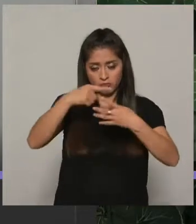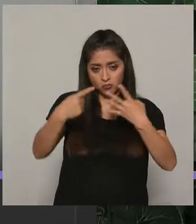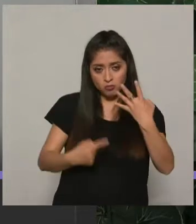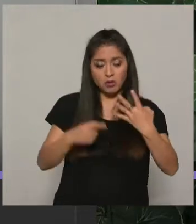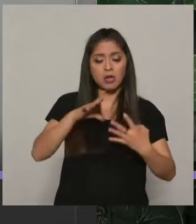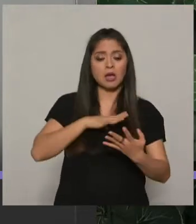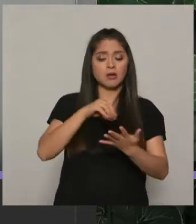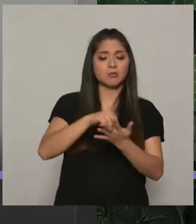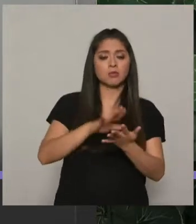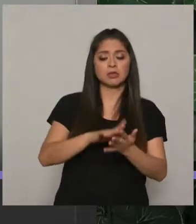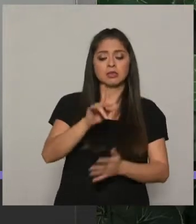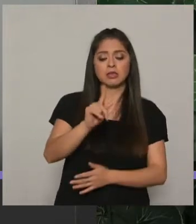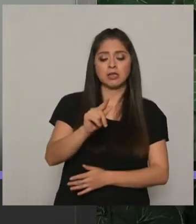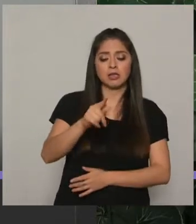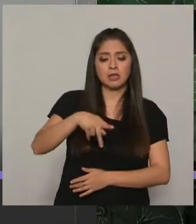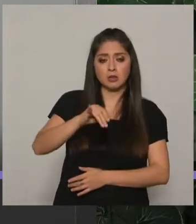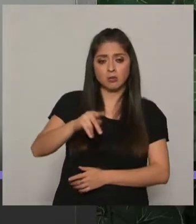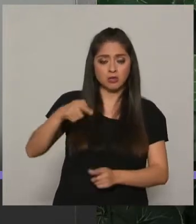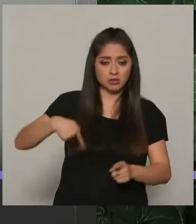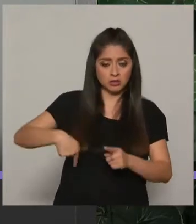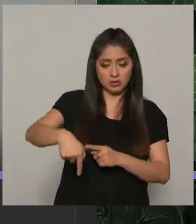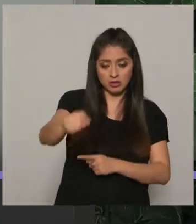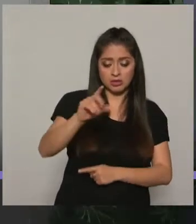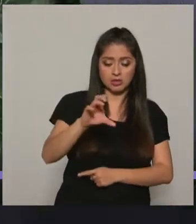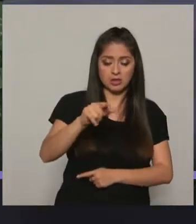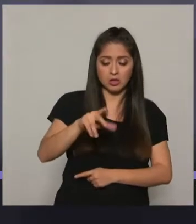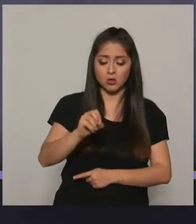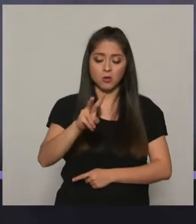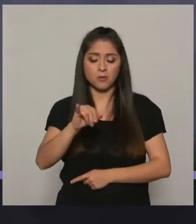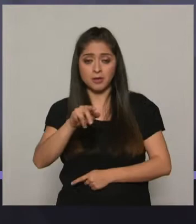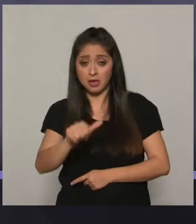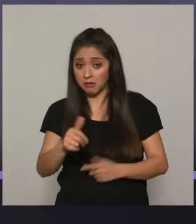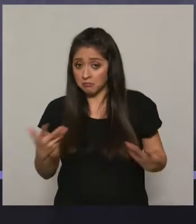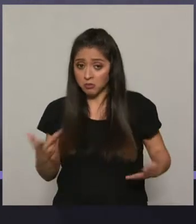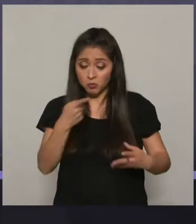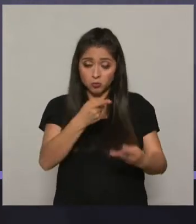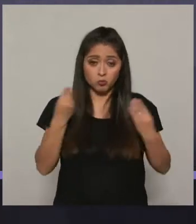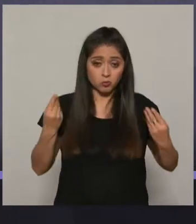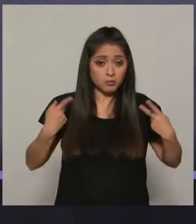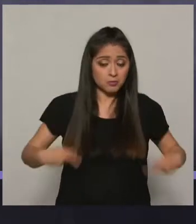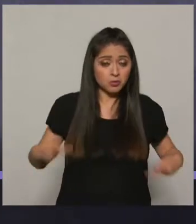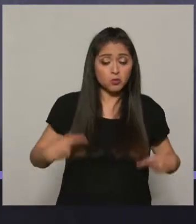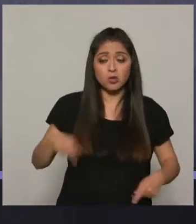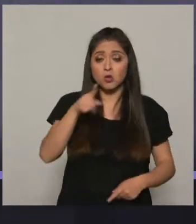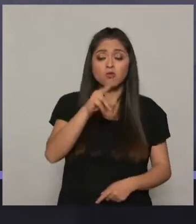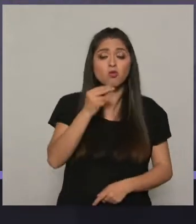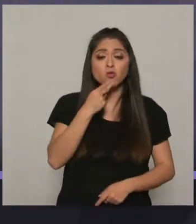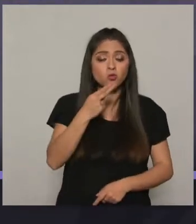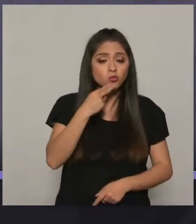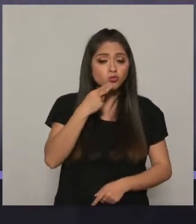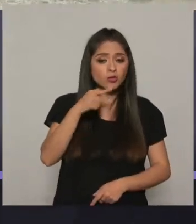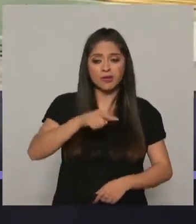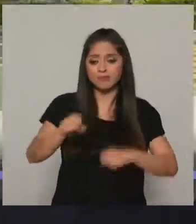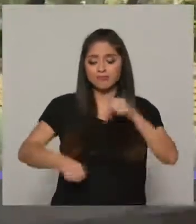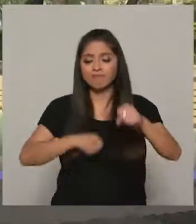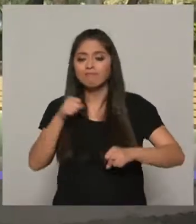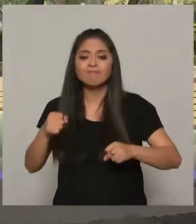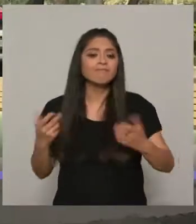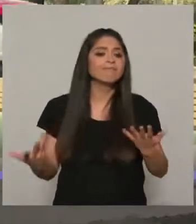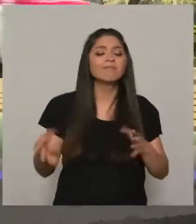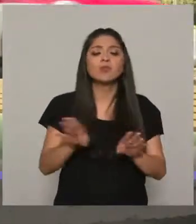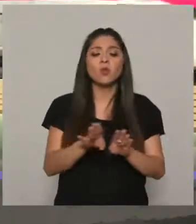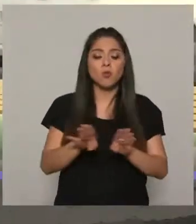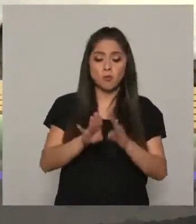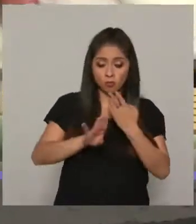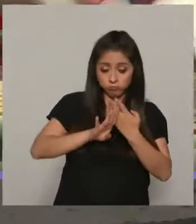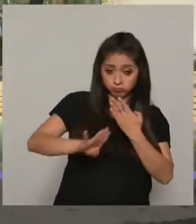construyendo 70 kilómetros de ciclovías o infraestructura ciclista, porque hay mucha gente que no utilizaría la bicicleta si no hubiera esta infraestructura segregada o esta